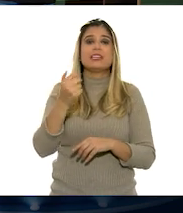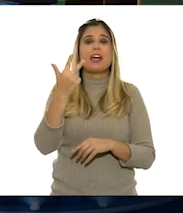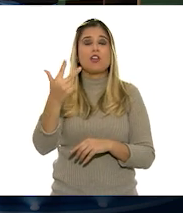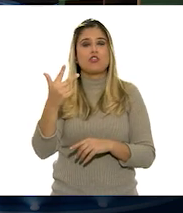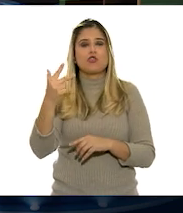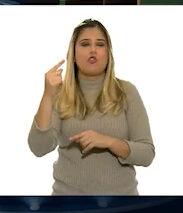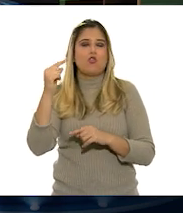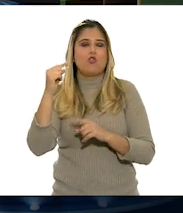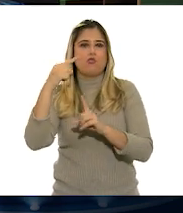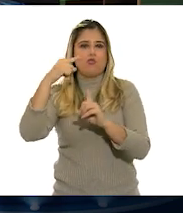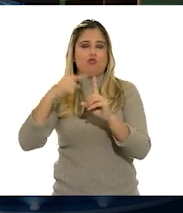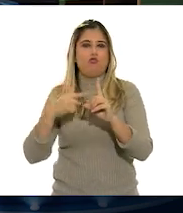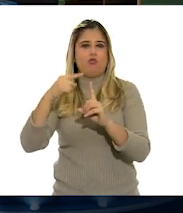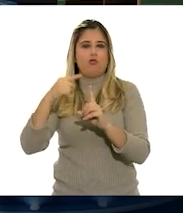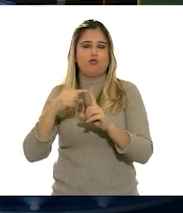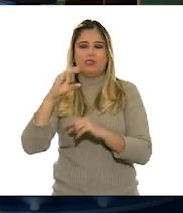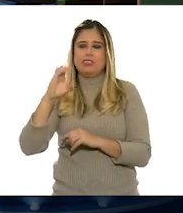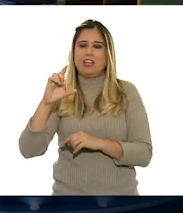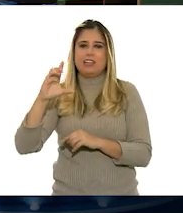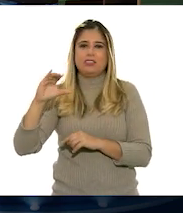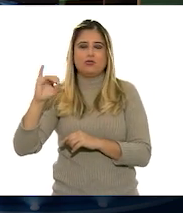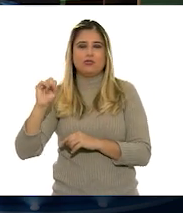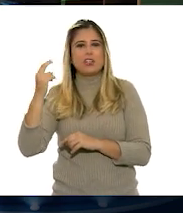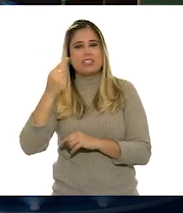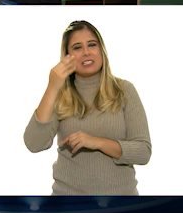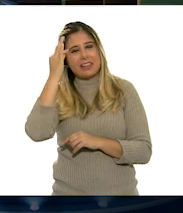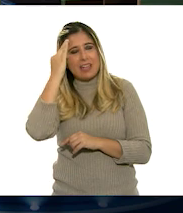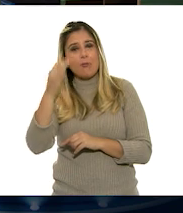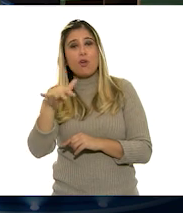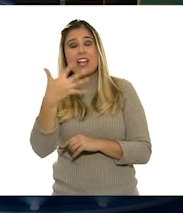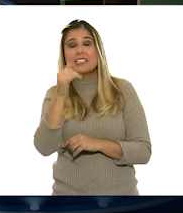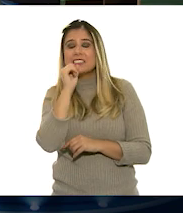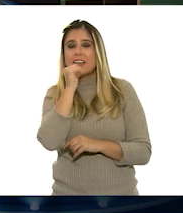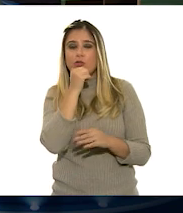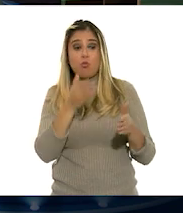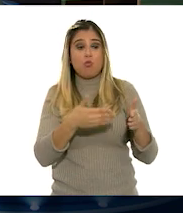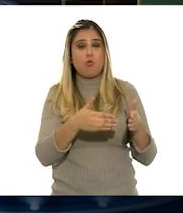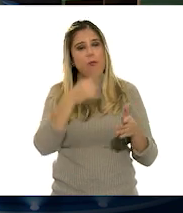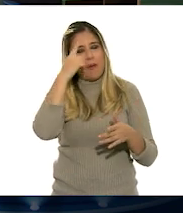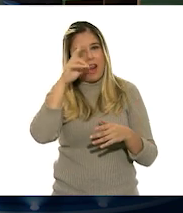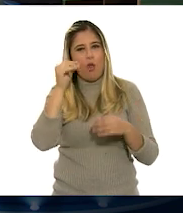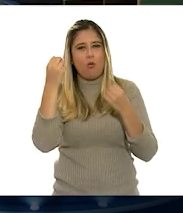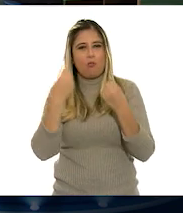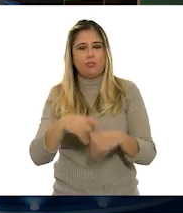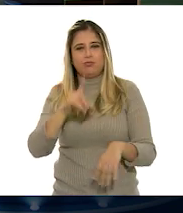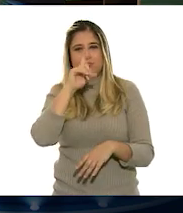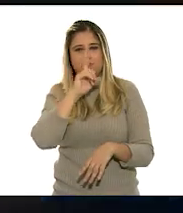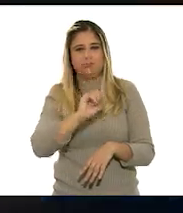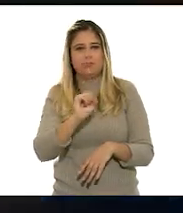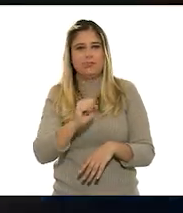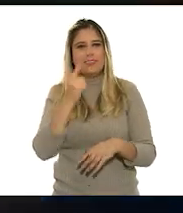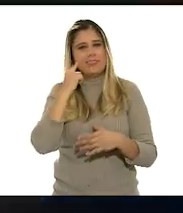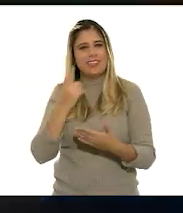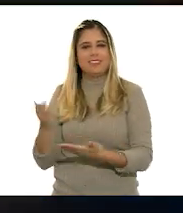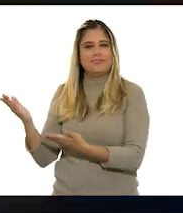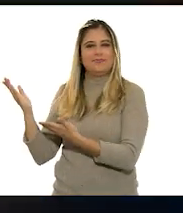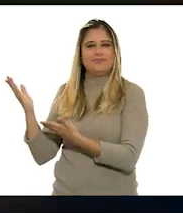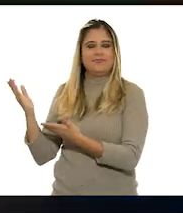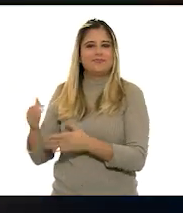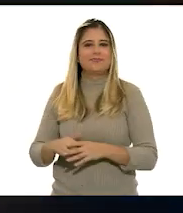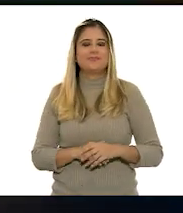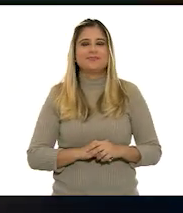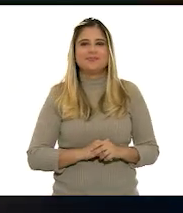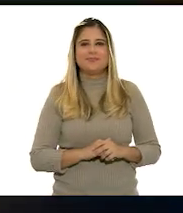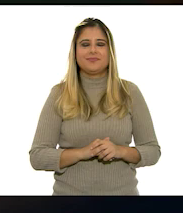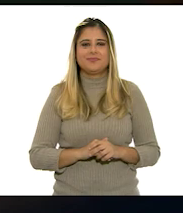grados Celsius y también igual necesitan un tiempo de 15 segundos. Muy bien, ahora vamos a ver con esta imagen, a ver qué información nos proporciona.